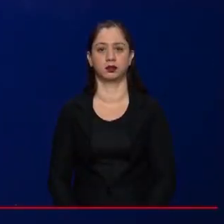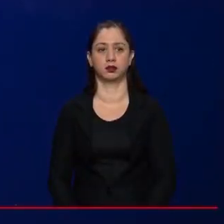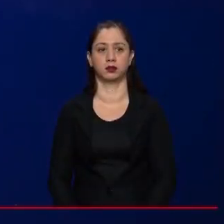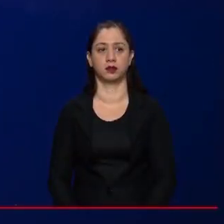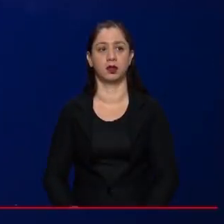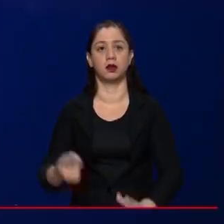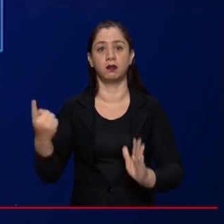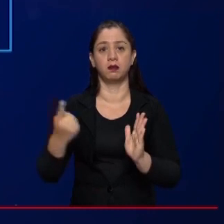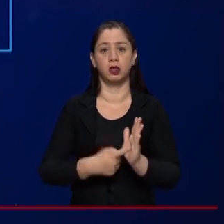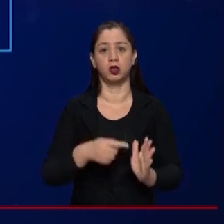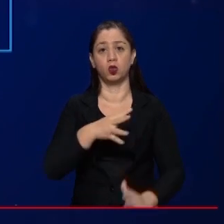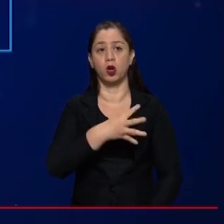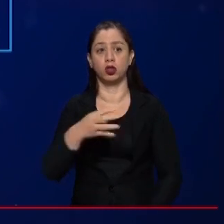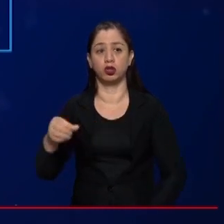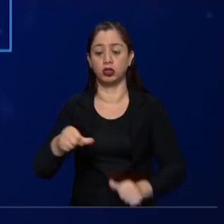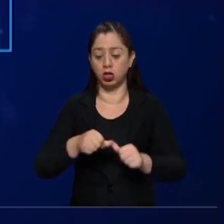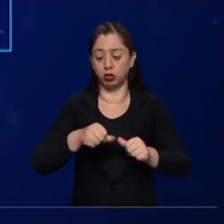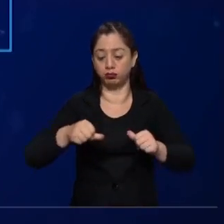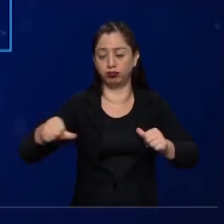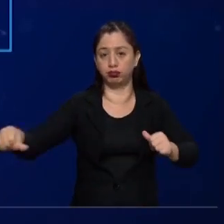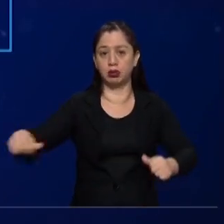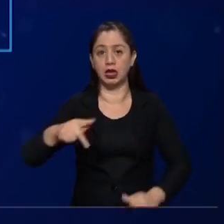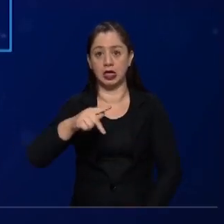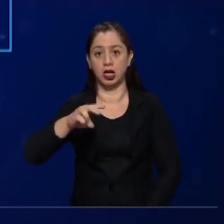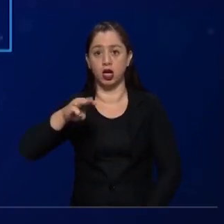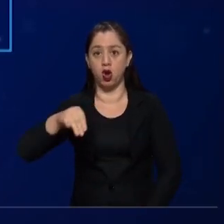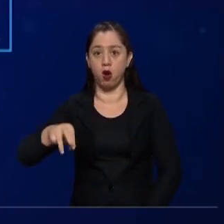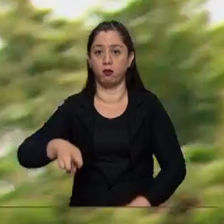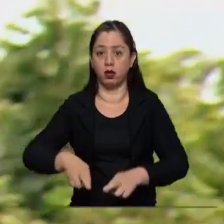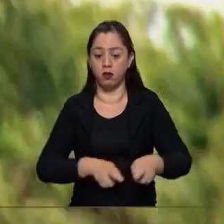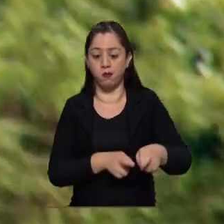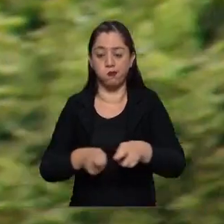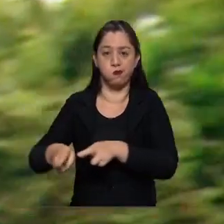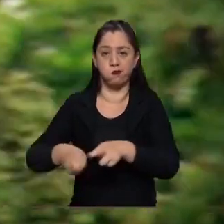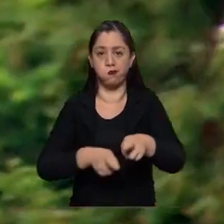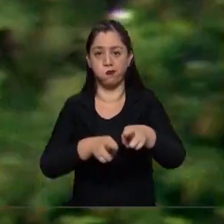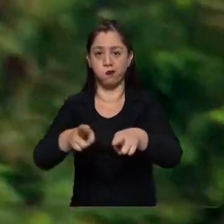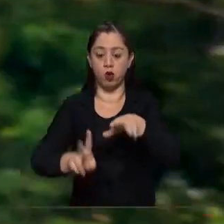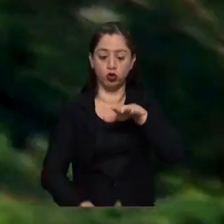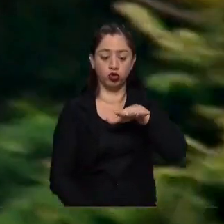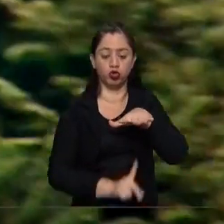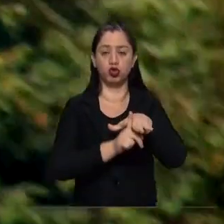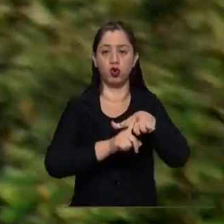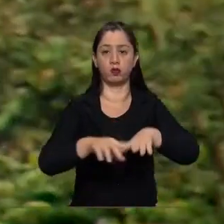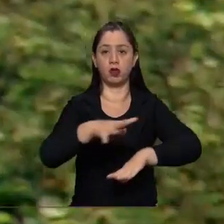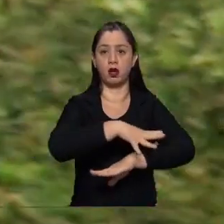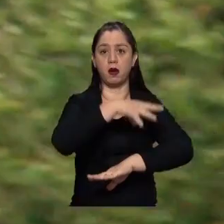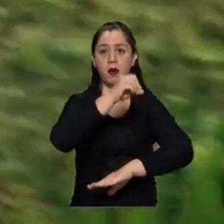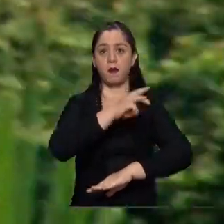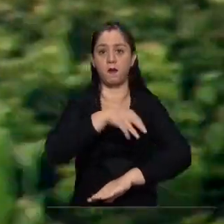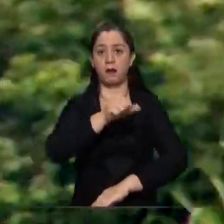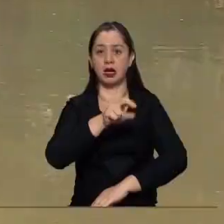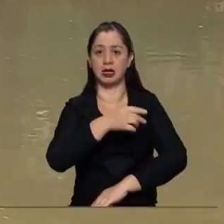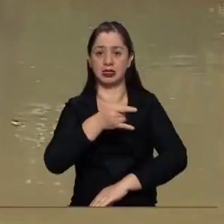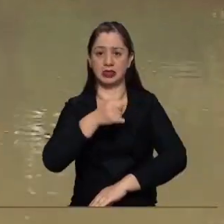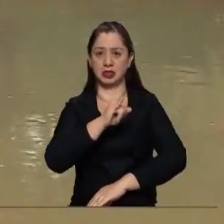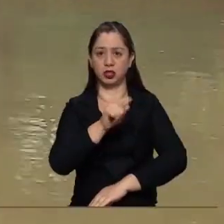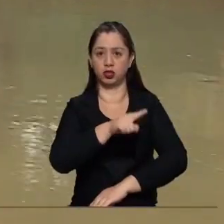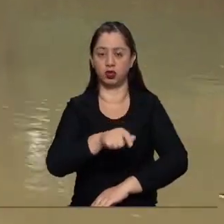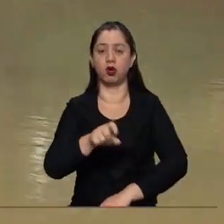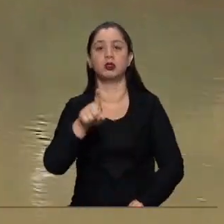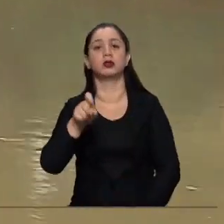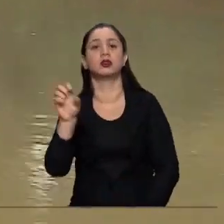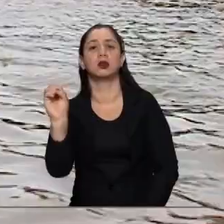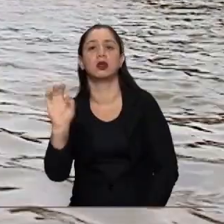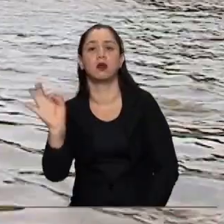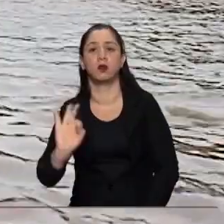Son 1.400 kilómetros los que recorre esta fuente hídrica desde su nacimiento en el macizo colombiano, irrigando con sus aguas el